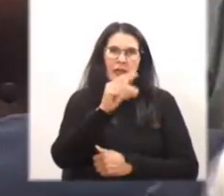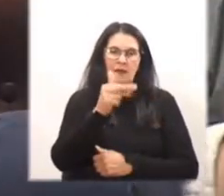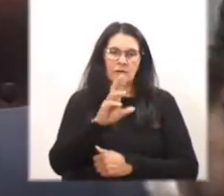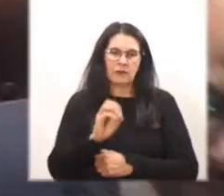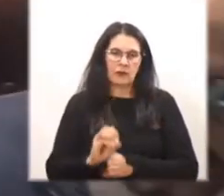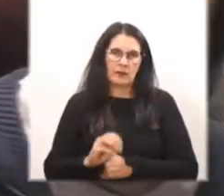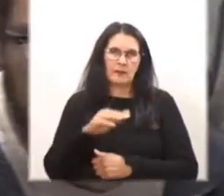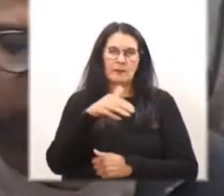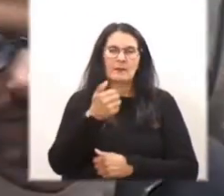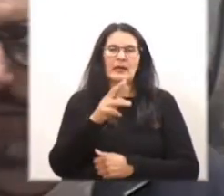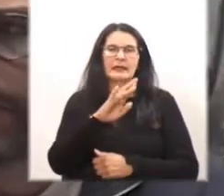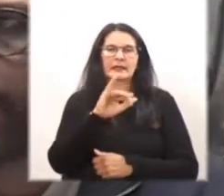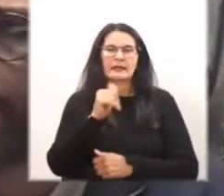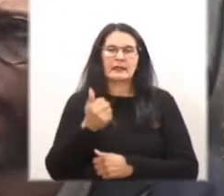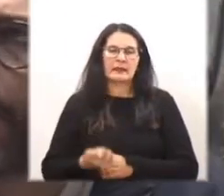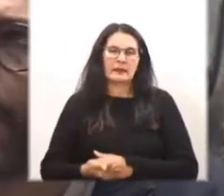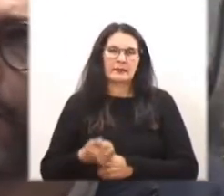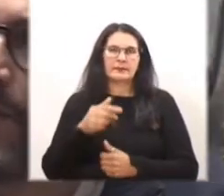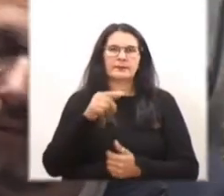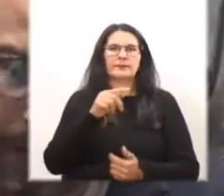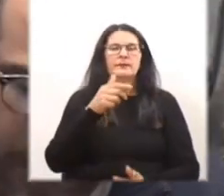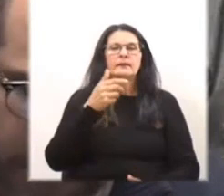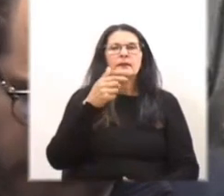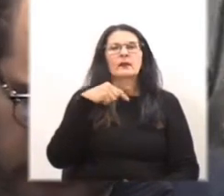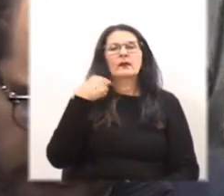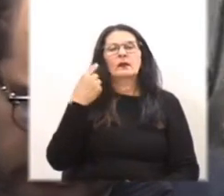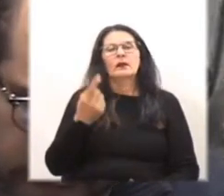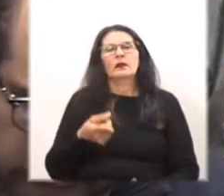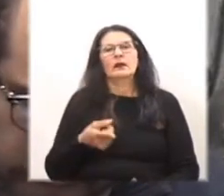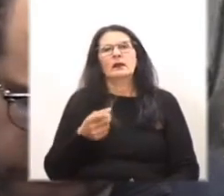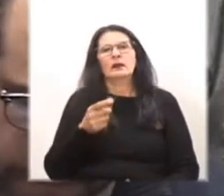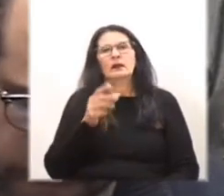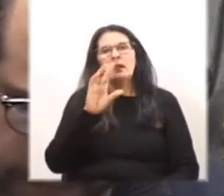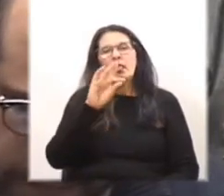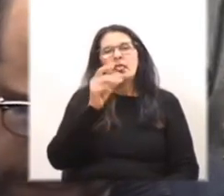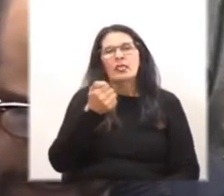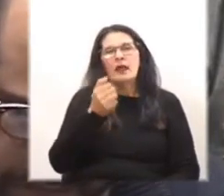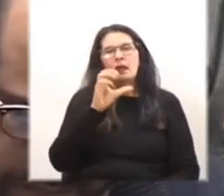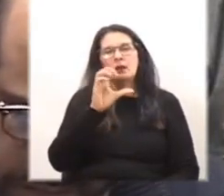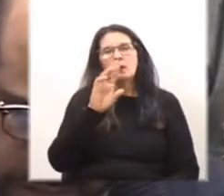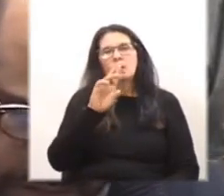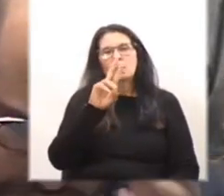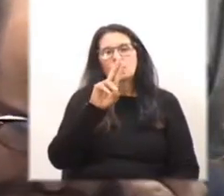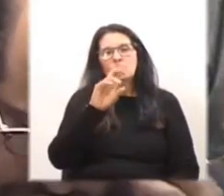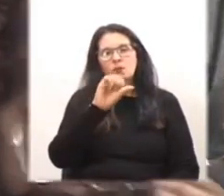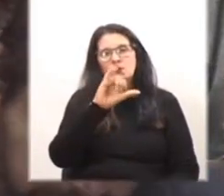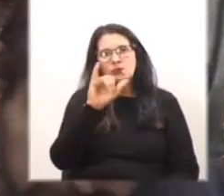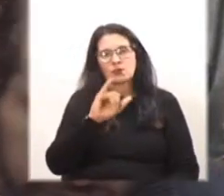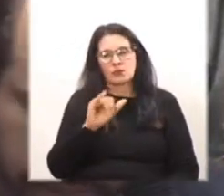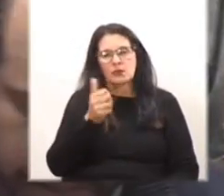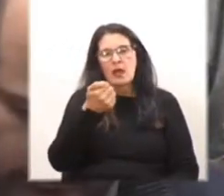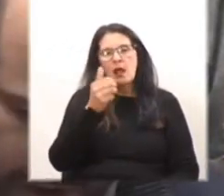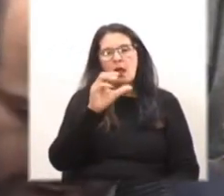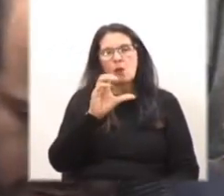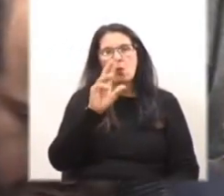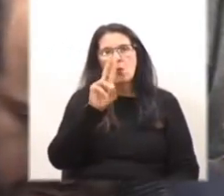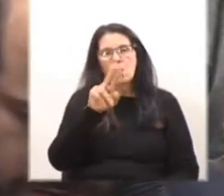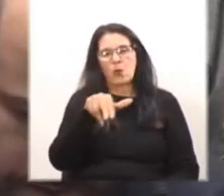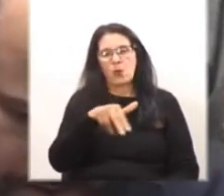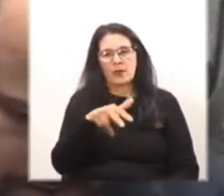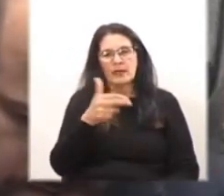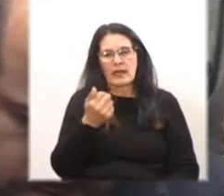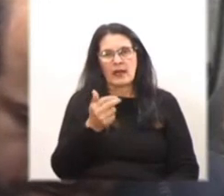José Varela, a Mariana Alves da Cruz, a Julio Acuña, a